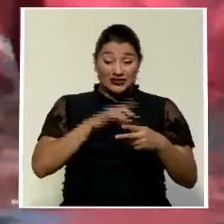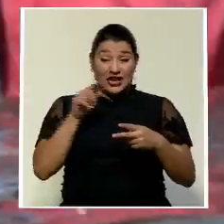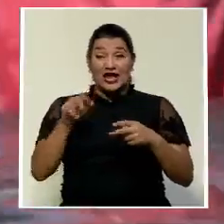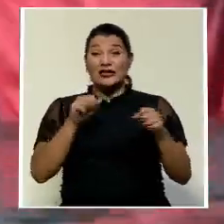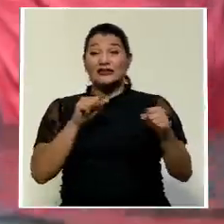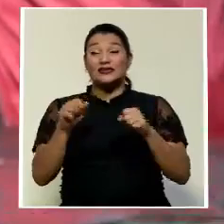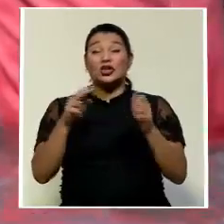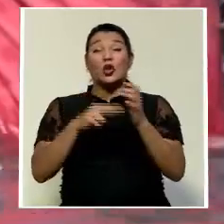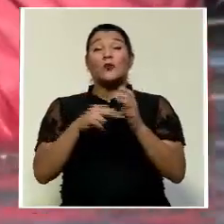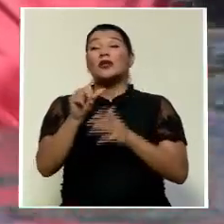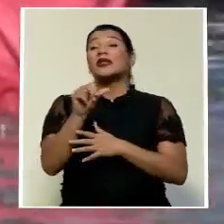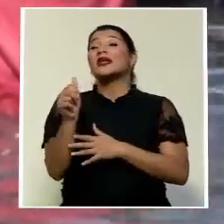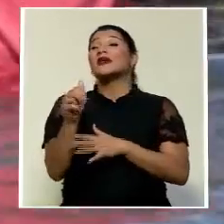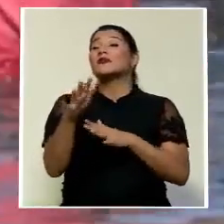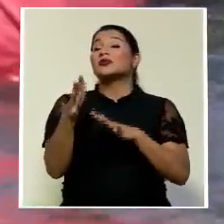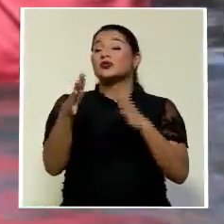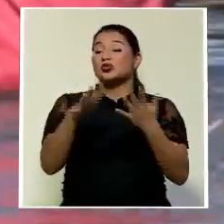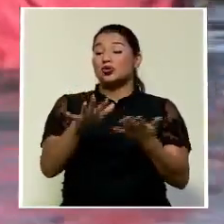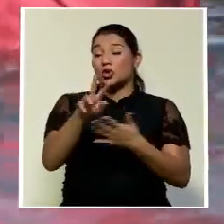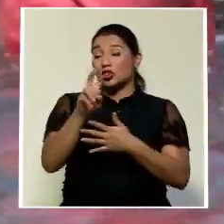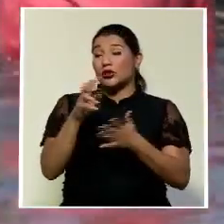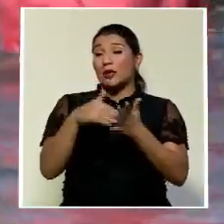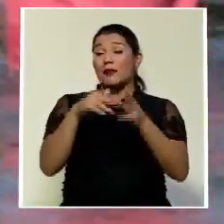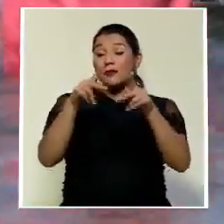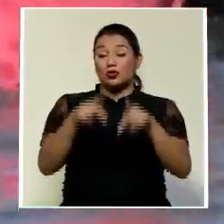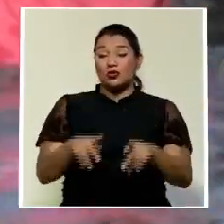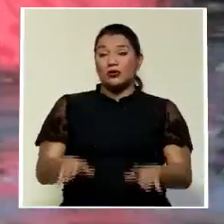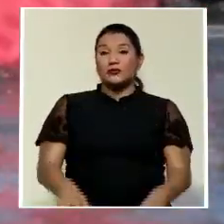unos 200.000 muertos en Haití.